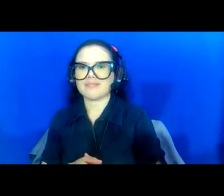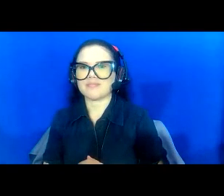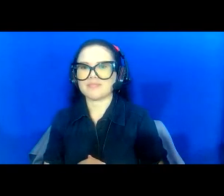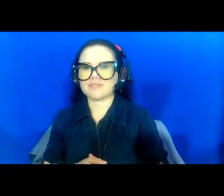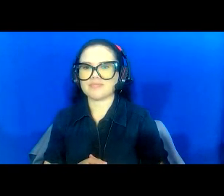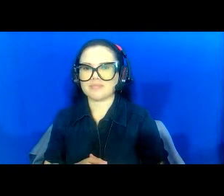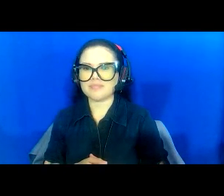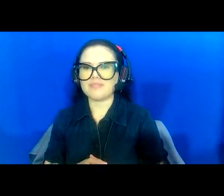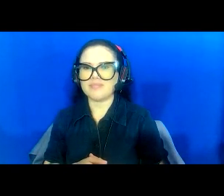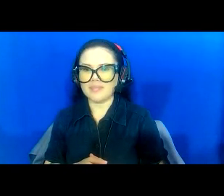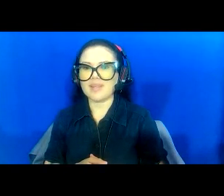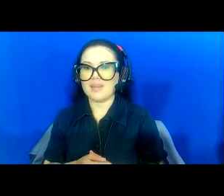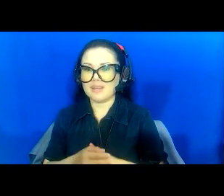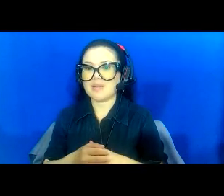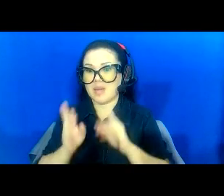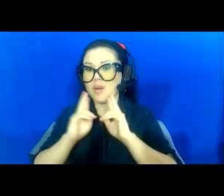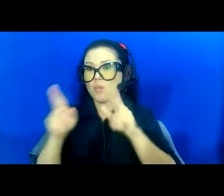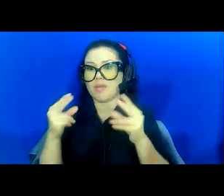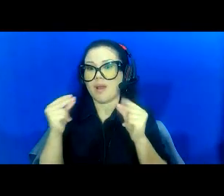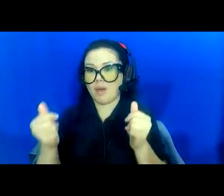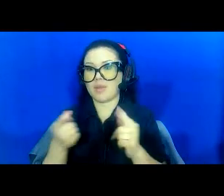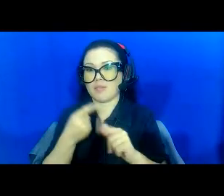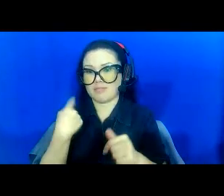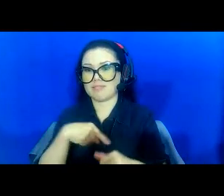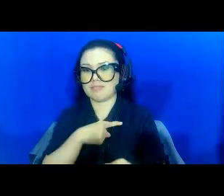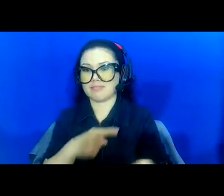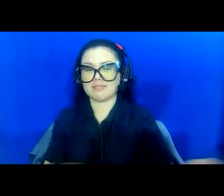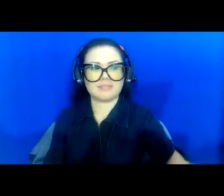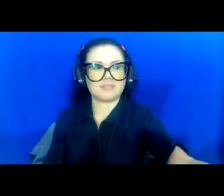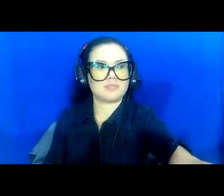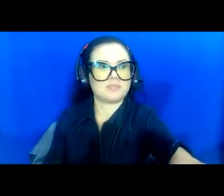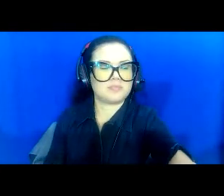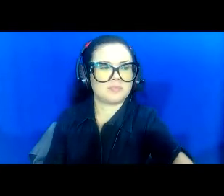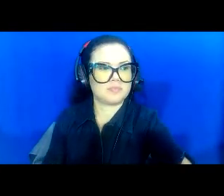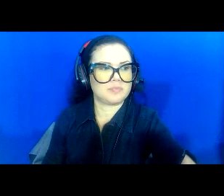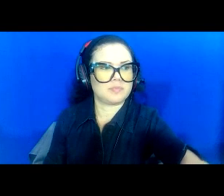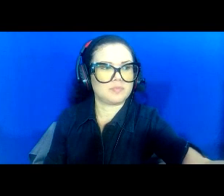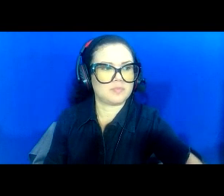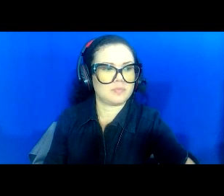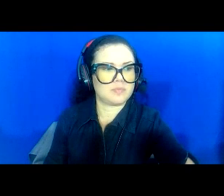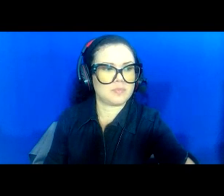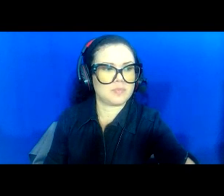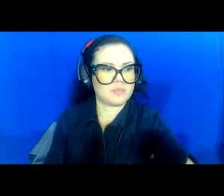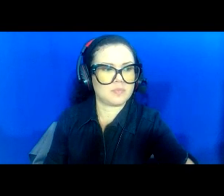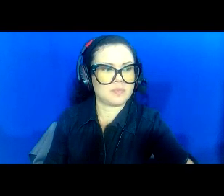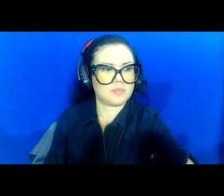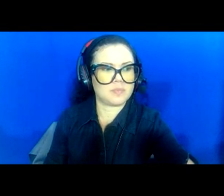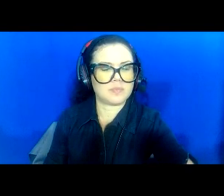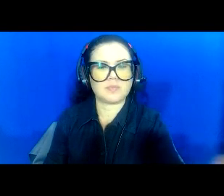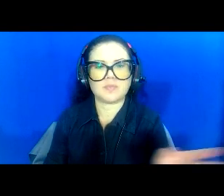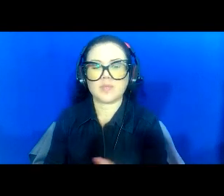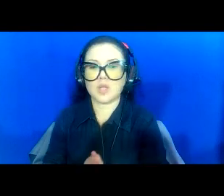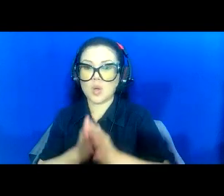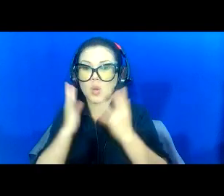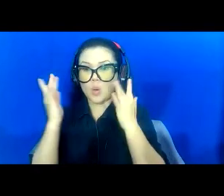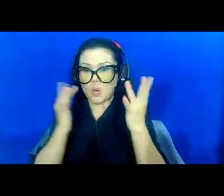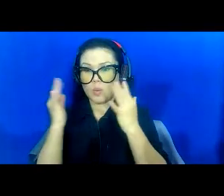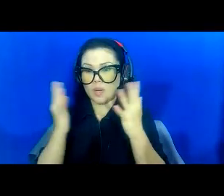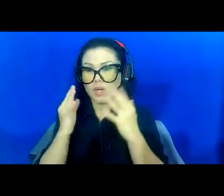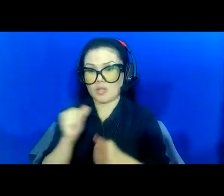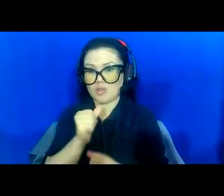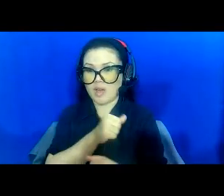una respuesta rápida por parte de ellos. Con permiso. La preocupación que trae la Federación de Alcaldes, yo creo